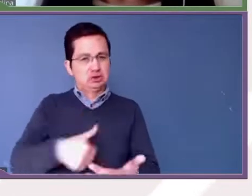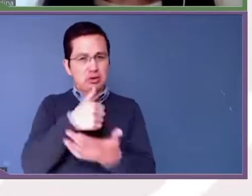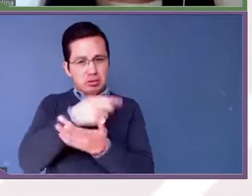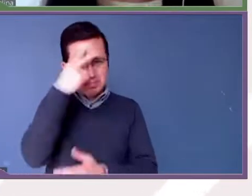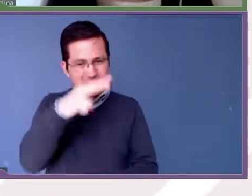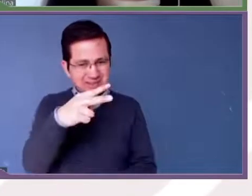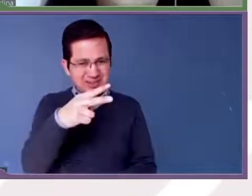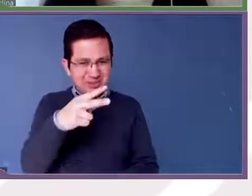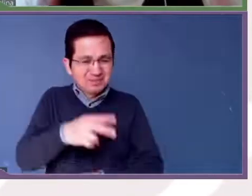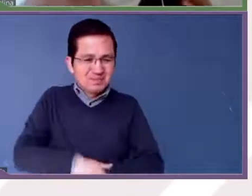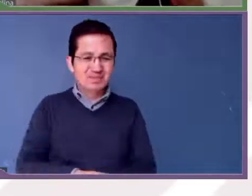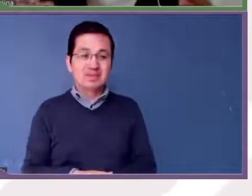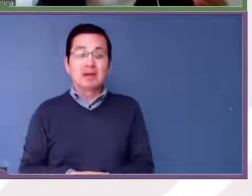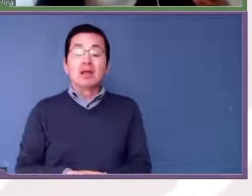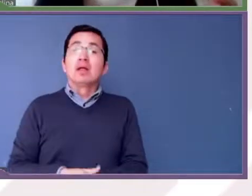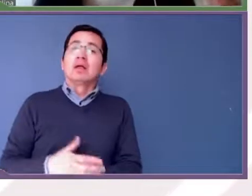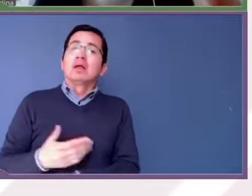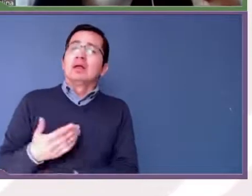Y teniendo